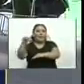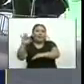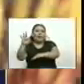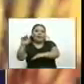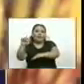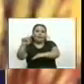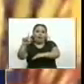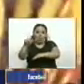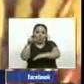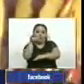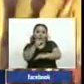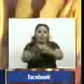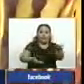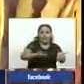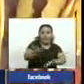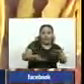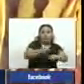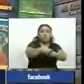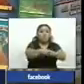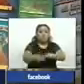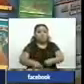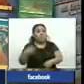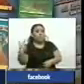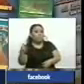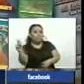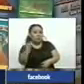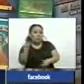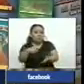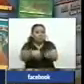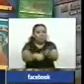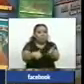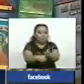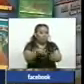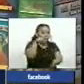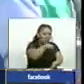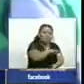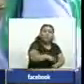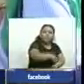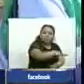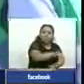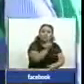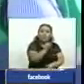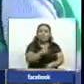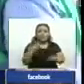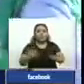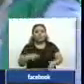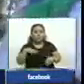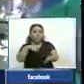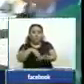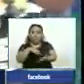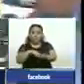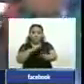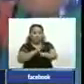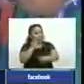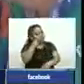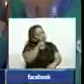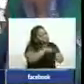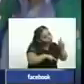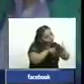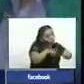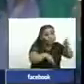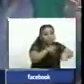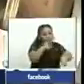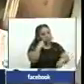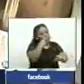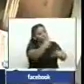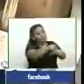ubicados puestos de pólvora que la alcaldía de Santa Tecla ha destinado como puntos autorizados. Protección Civil del municipio junto al CAMS se dan a la